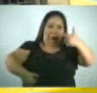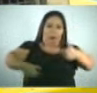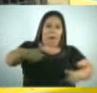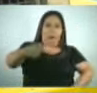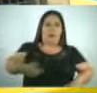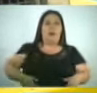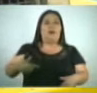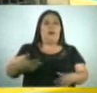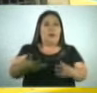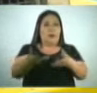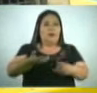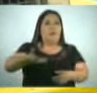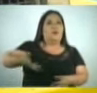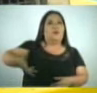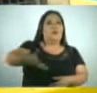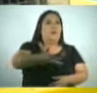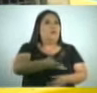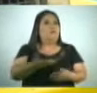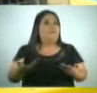queremos además